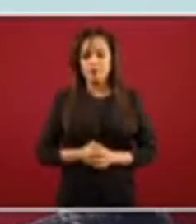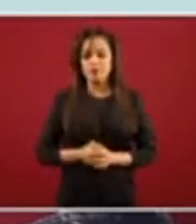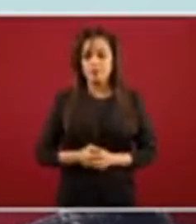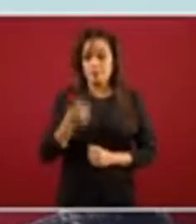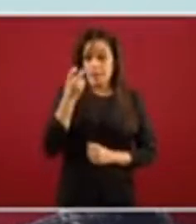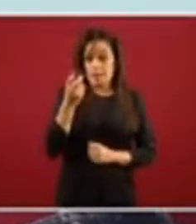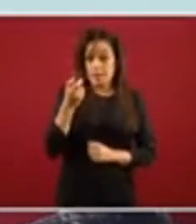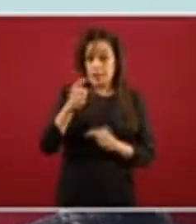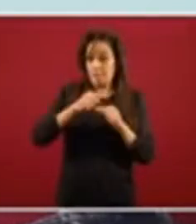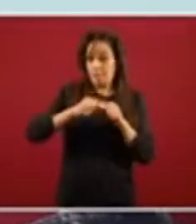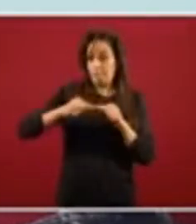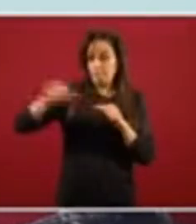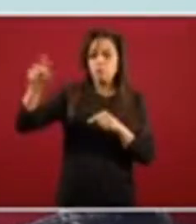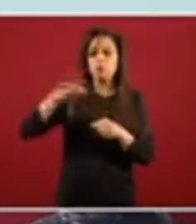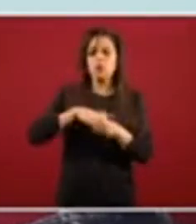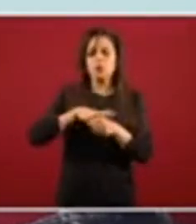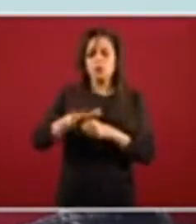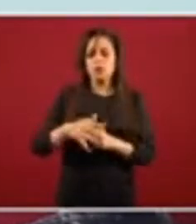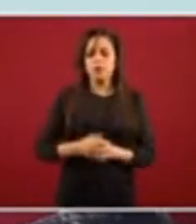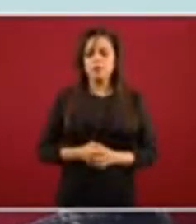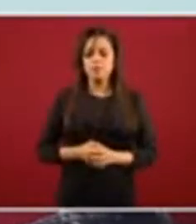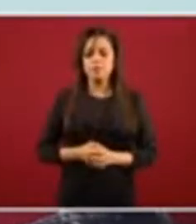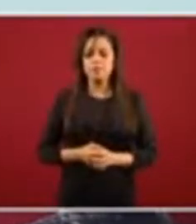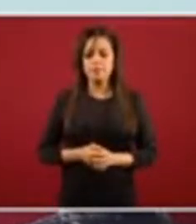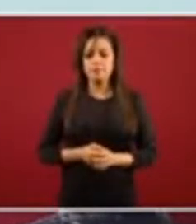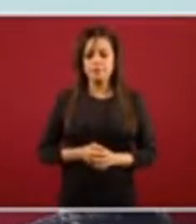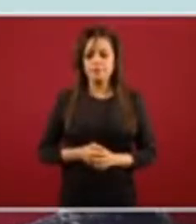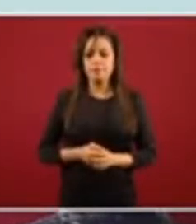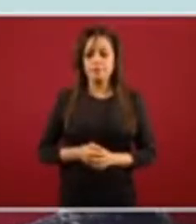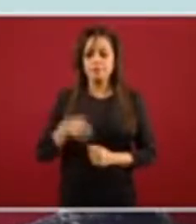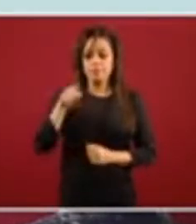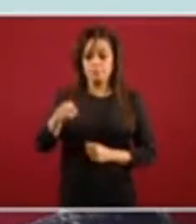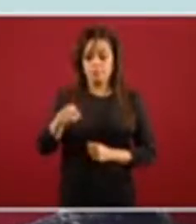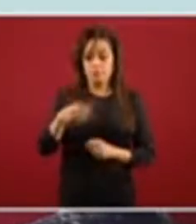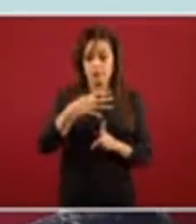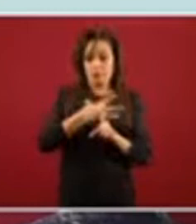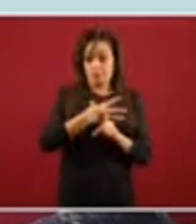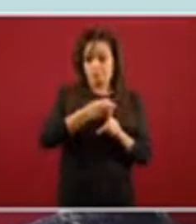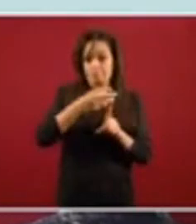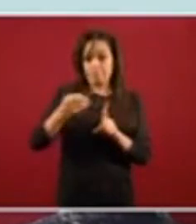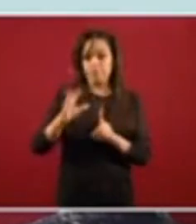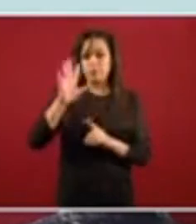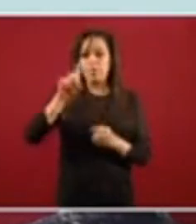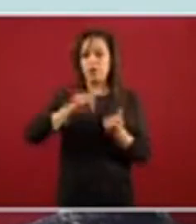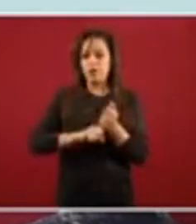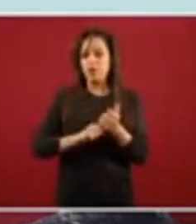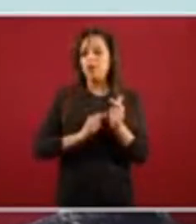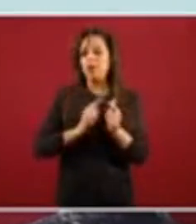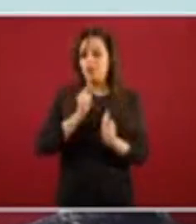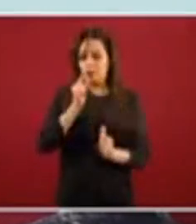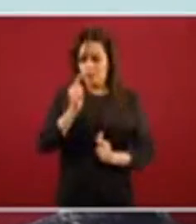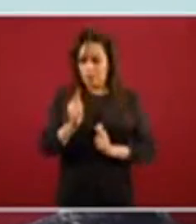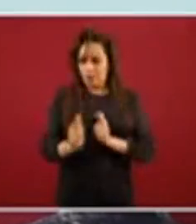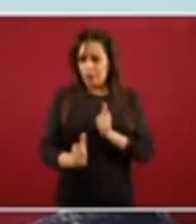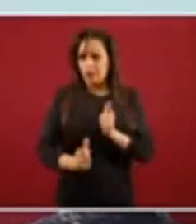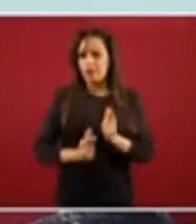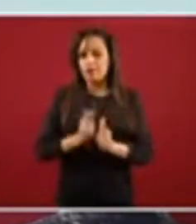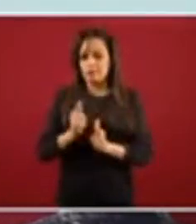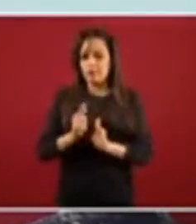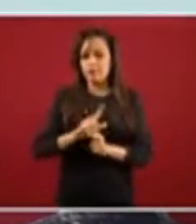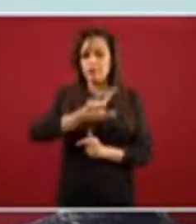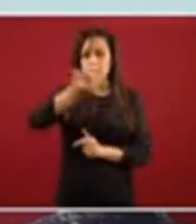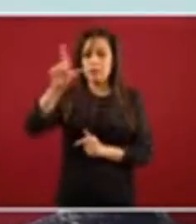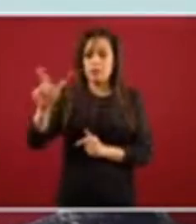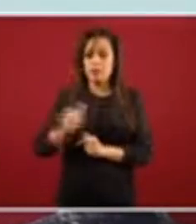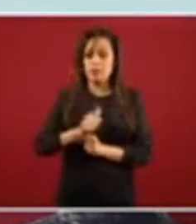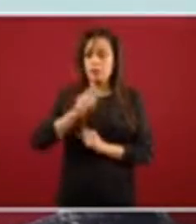curva pasa de ser un momento de transmisión lenta para ser un momento de transmisión